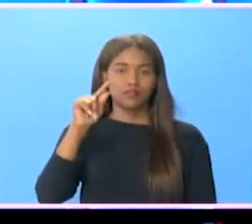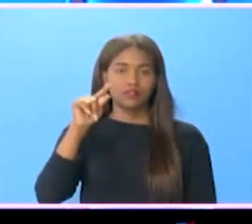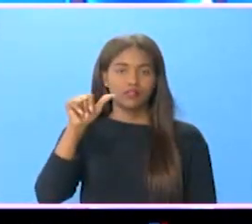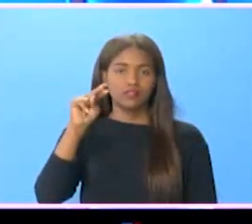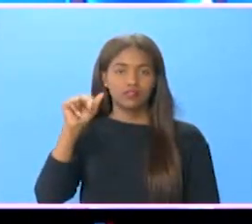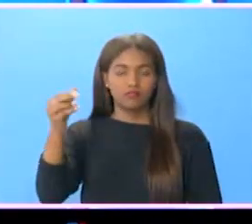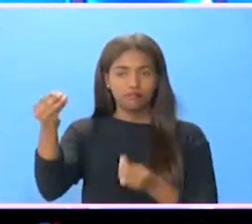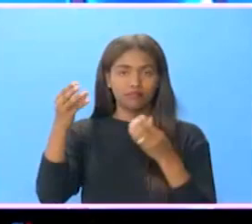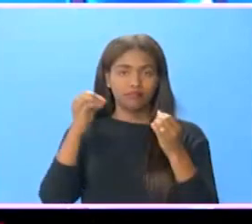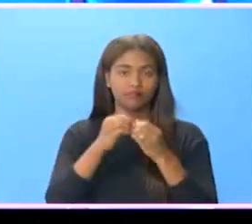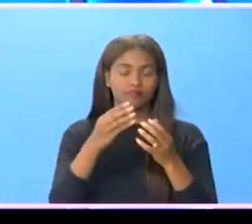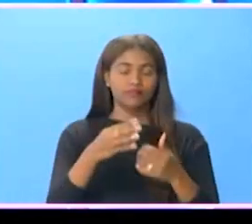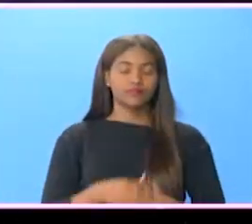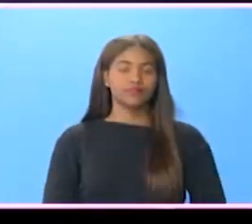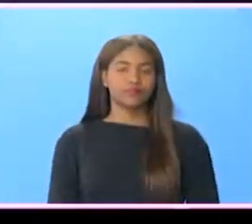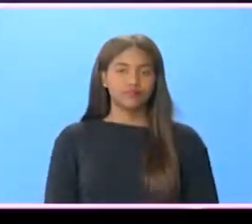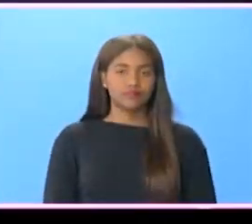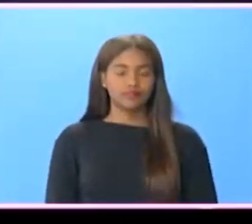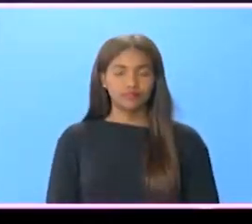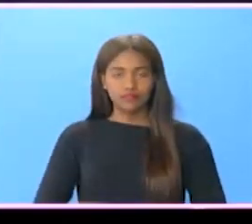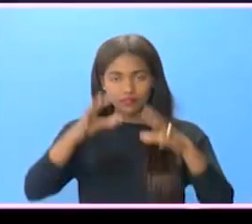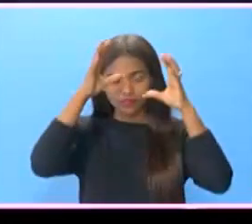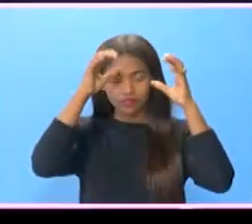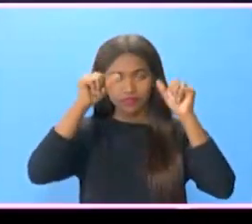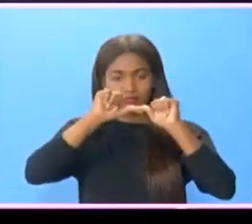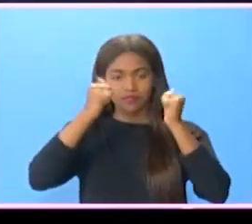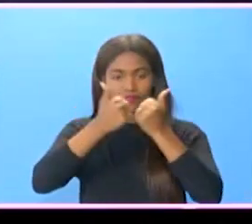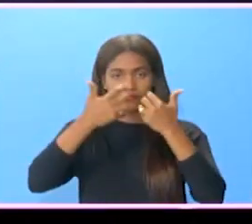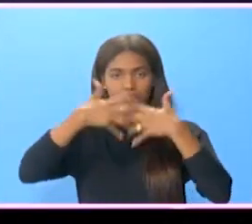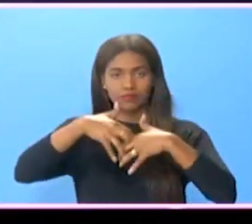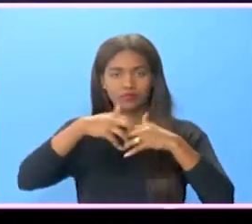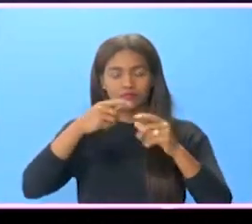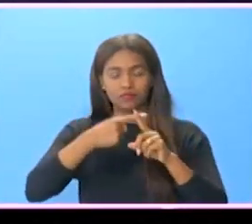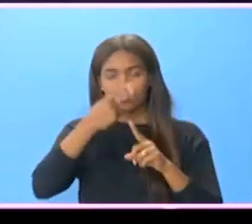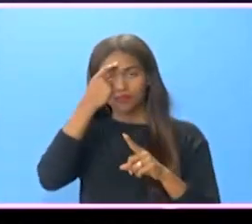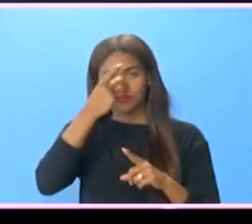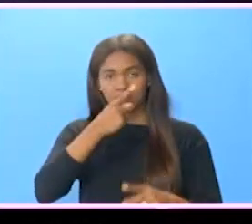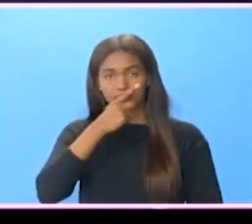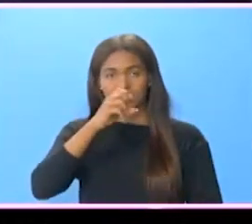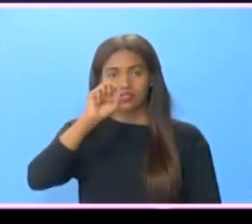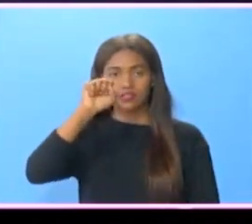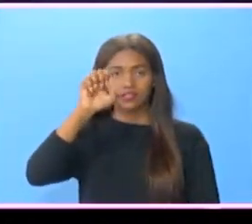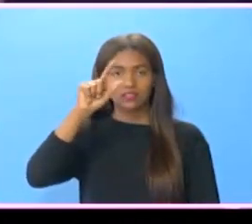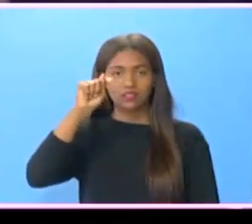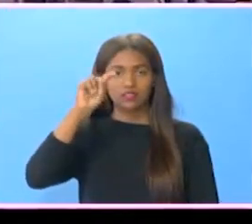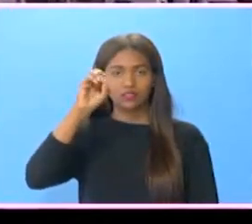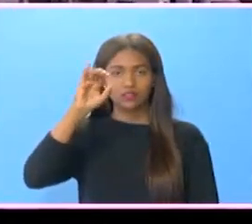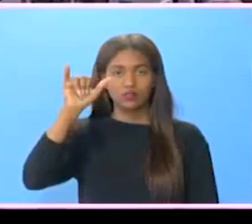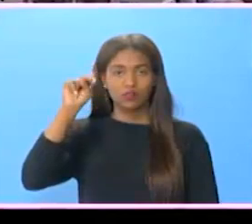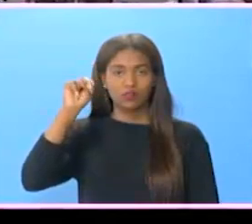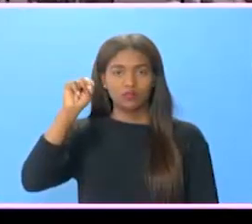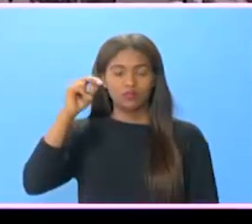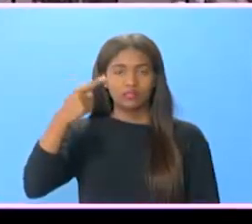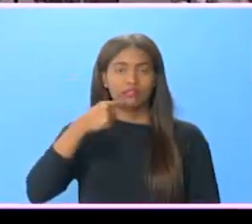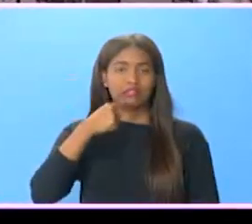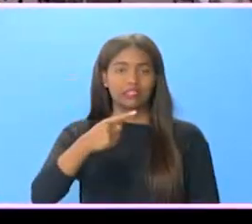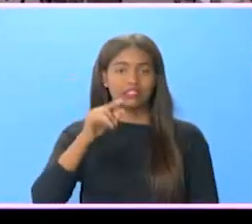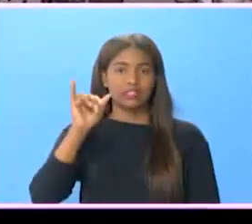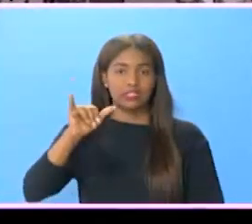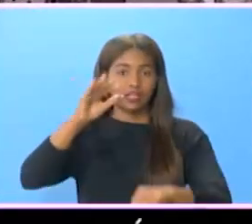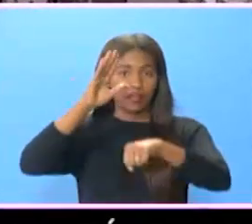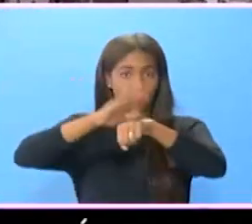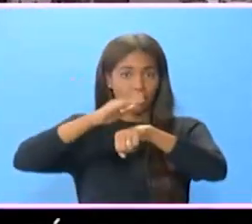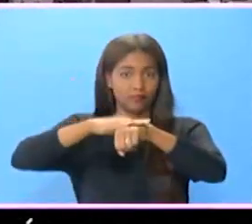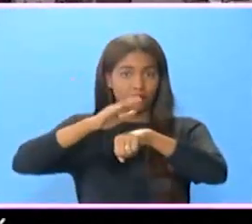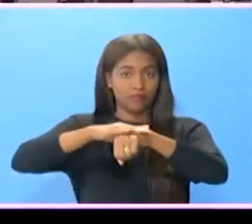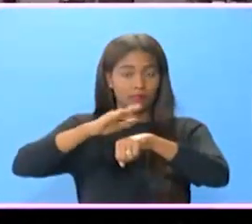esta reacción. El presidente de la Asociación de Industrias de la República Dominicana, Celso Juan Marrancini, precisó que estas